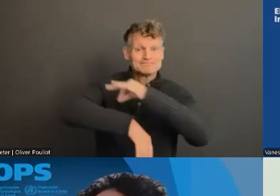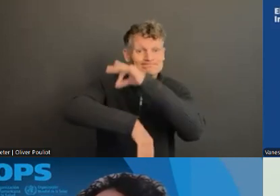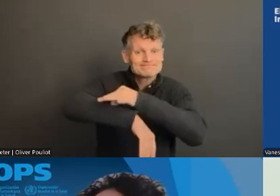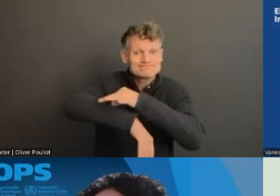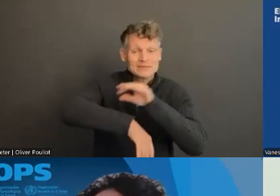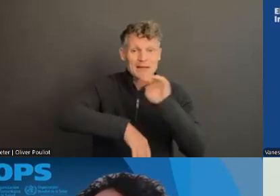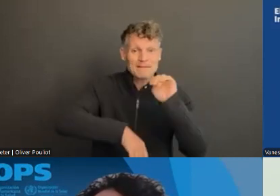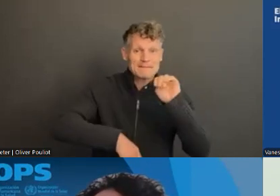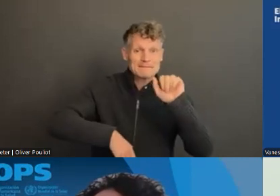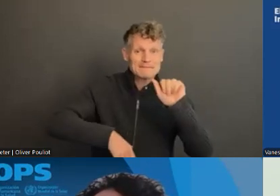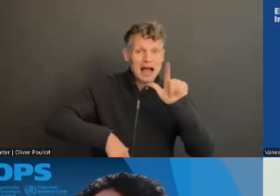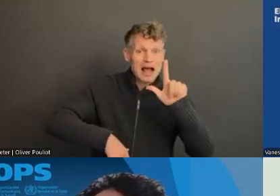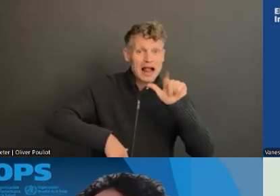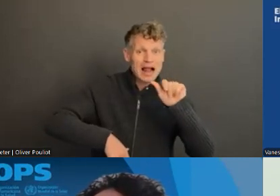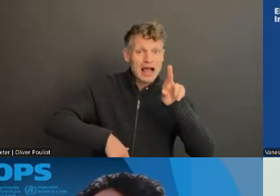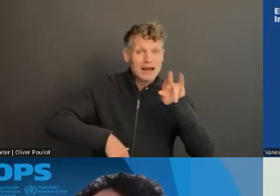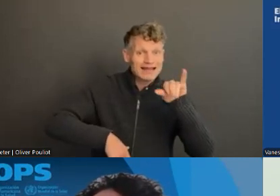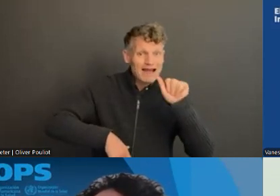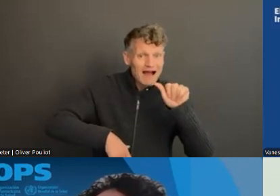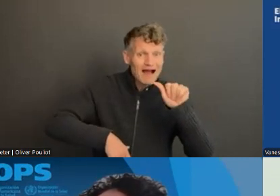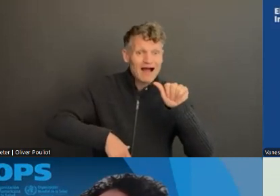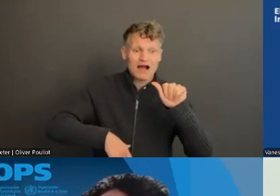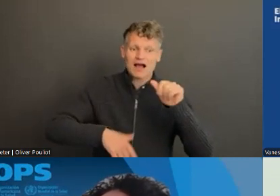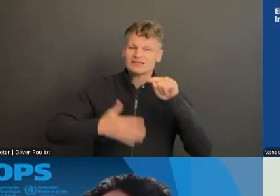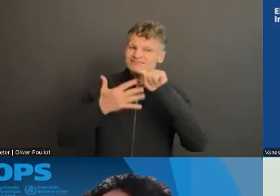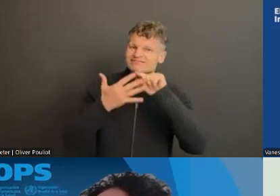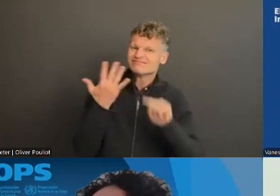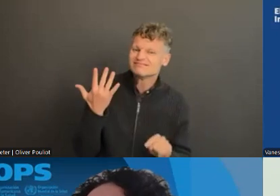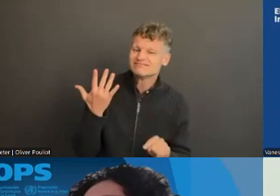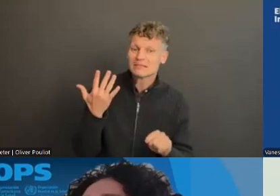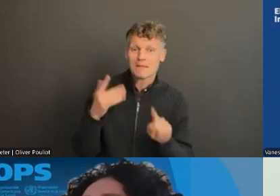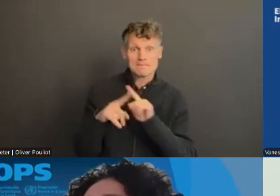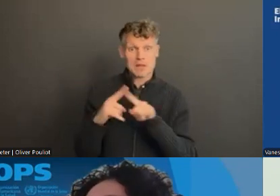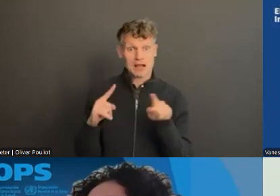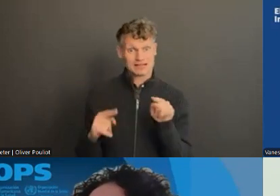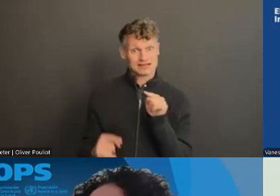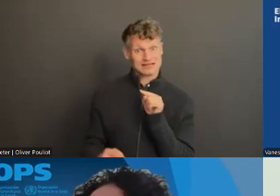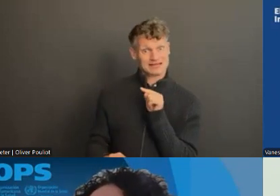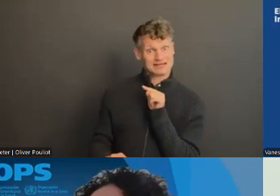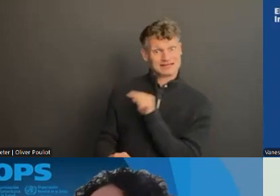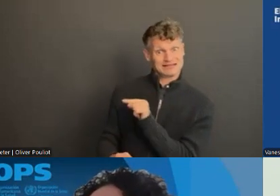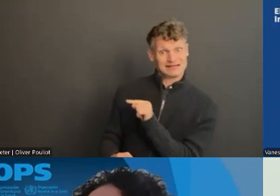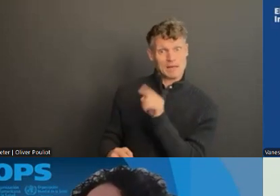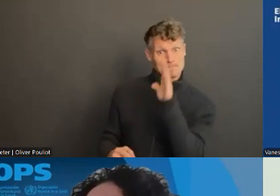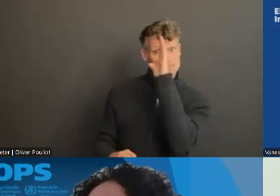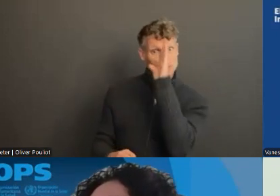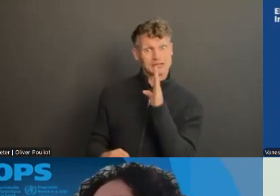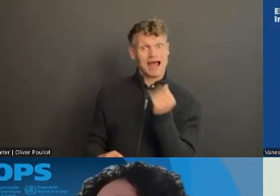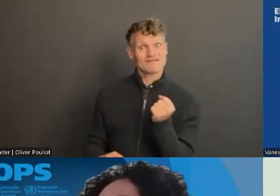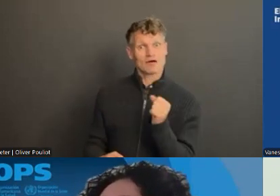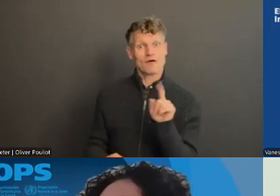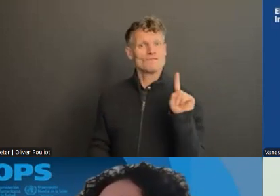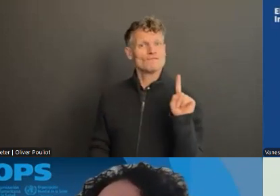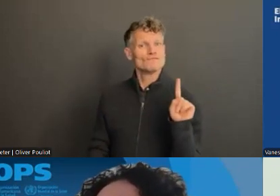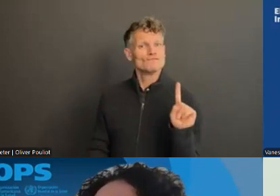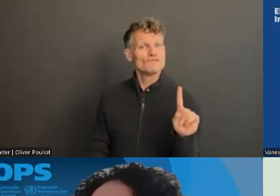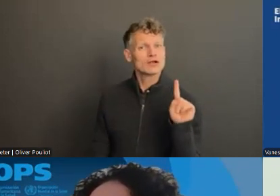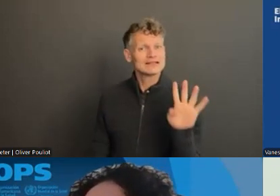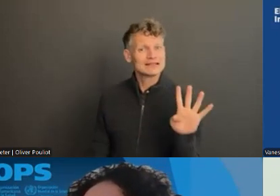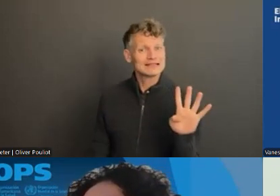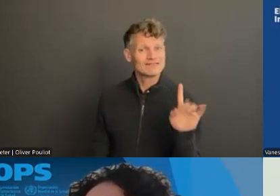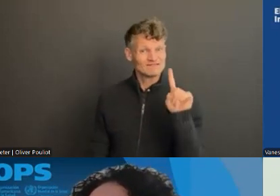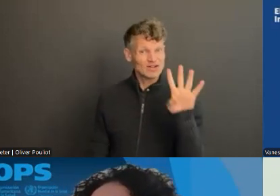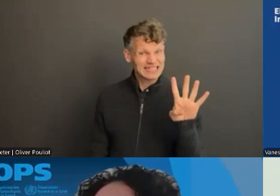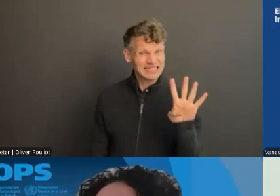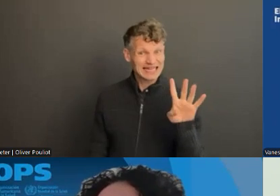pero prepararon a 14